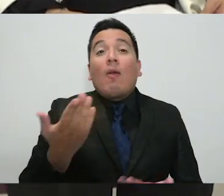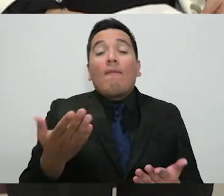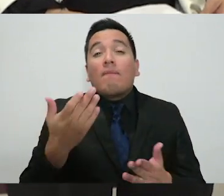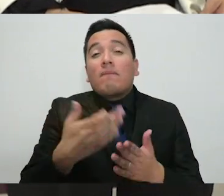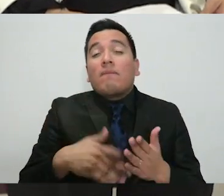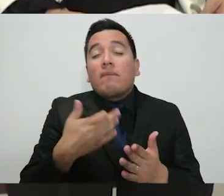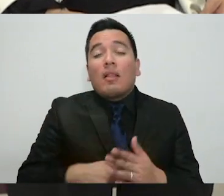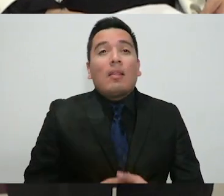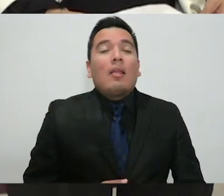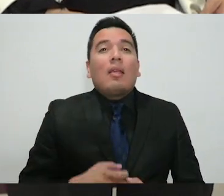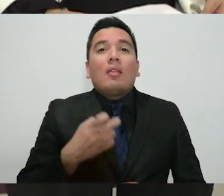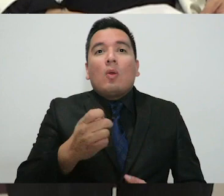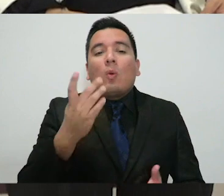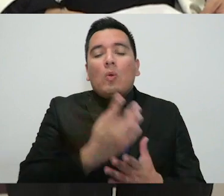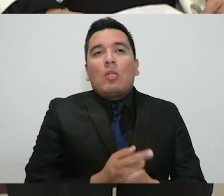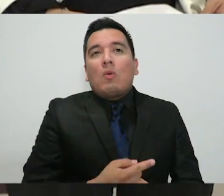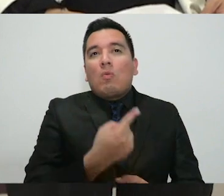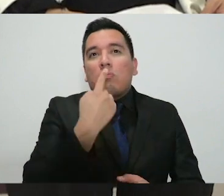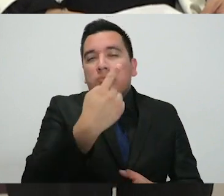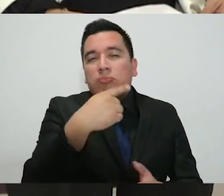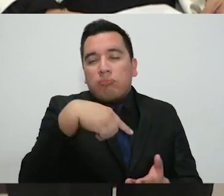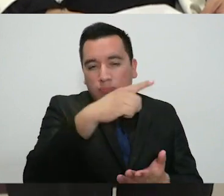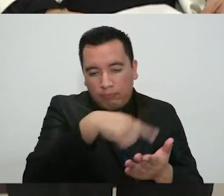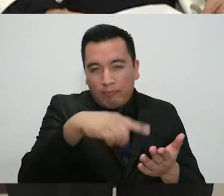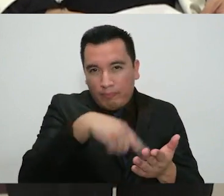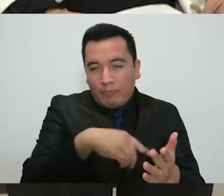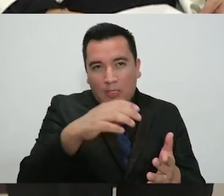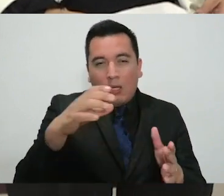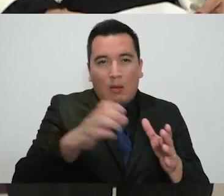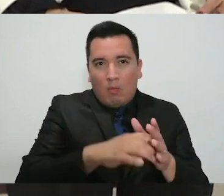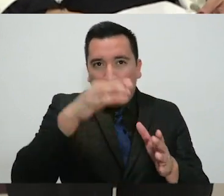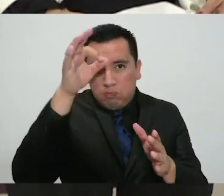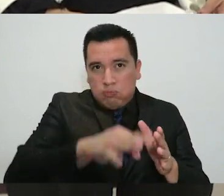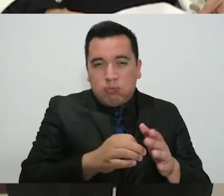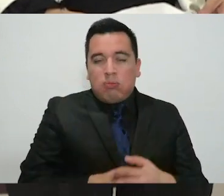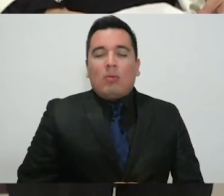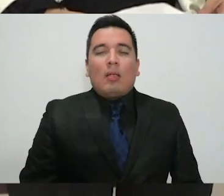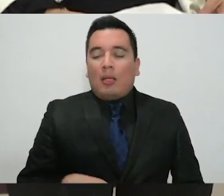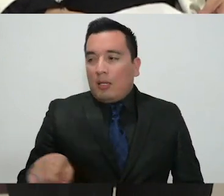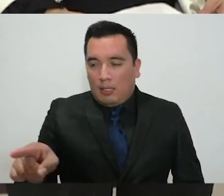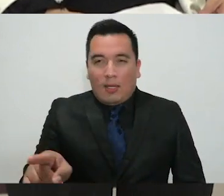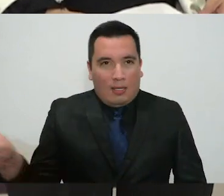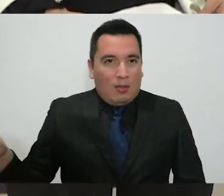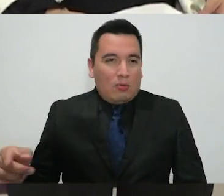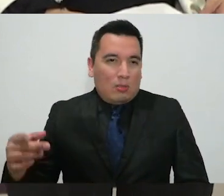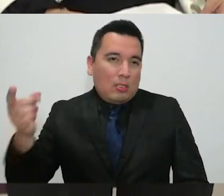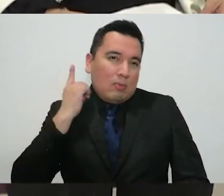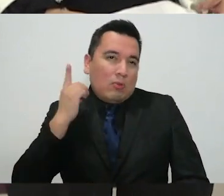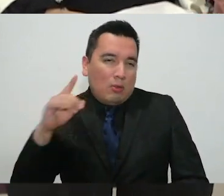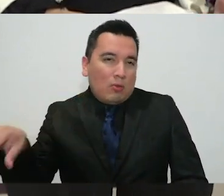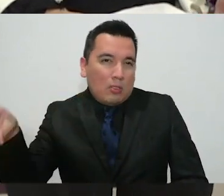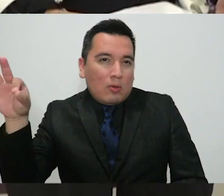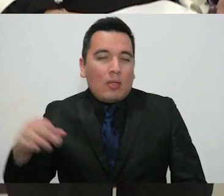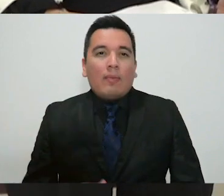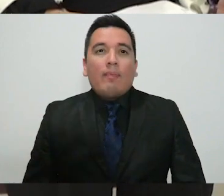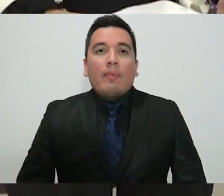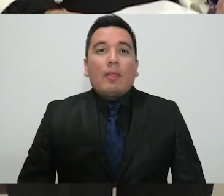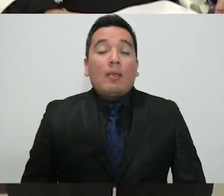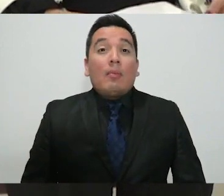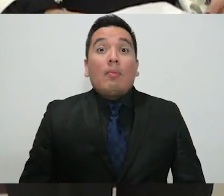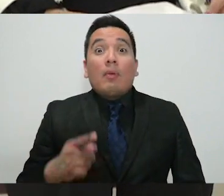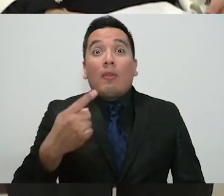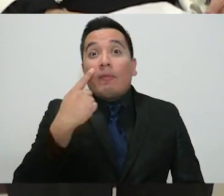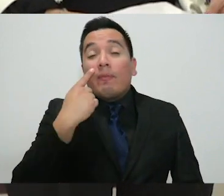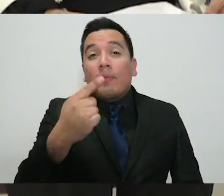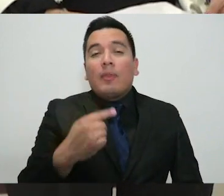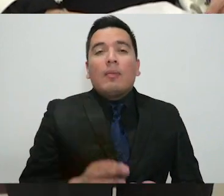eso solo les permite un voto activo, es decir, que vayan a votar por quienes ya están previamente establecidos por los partidos. Aquí es también darle